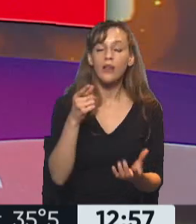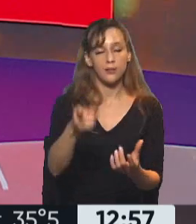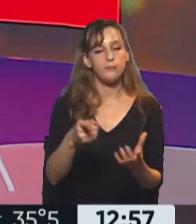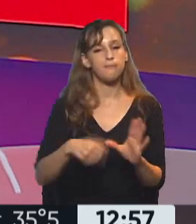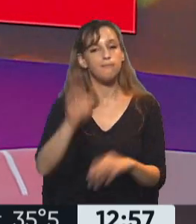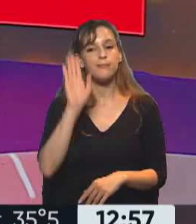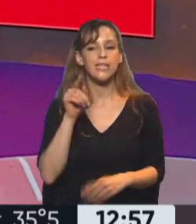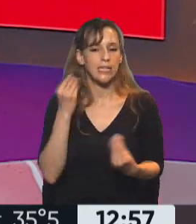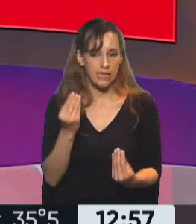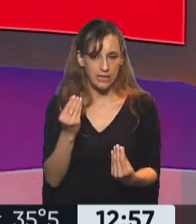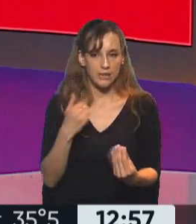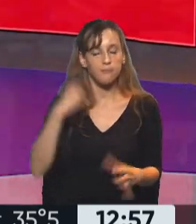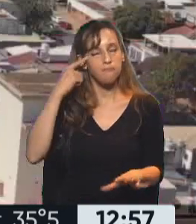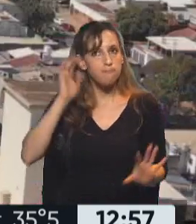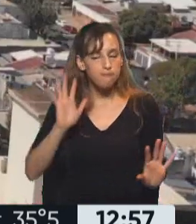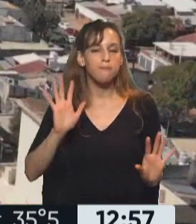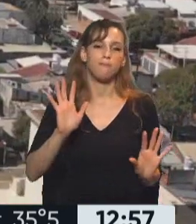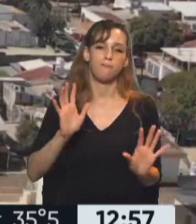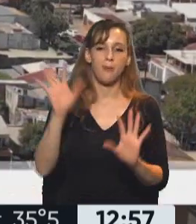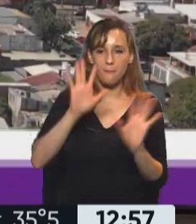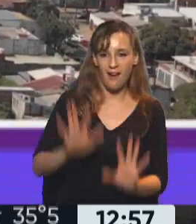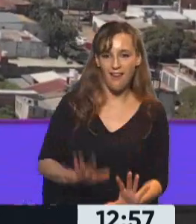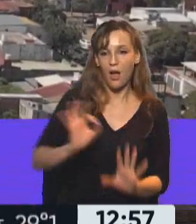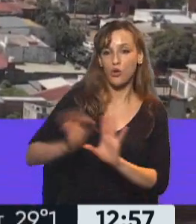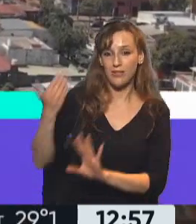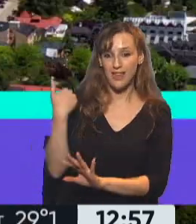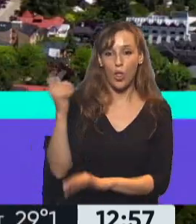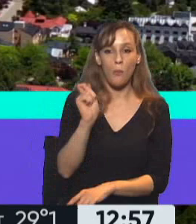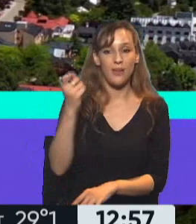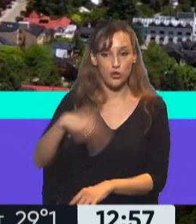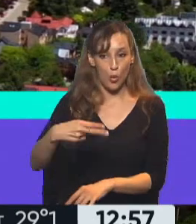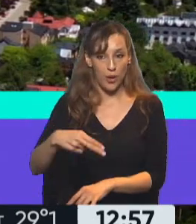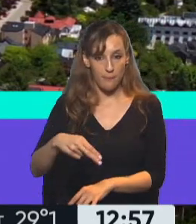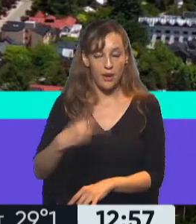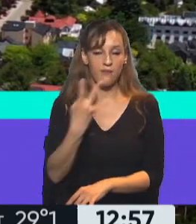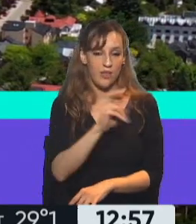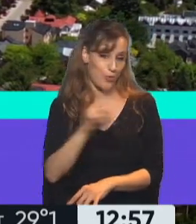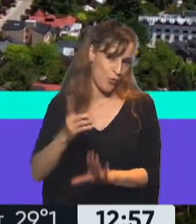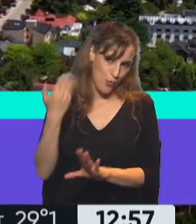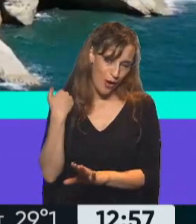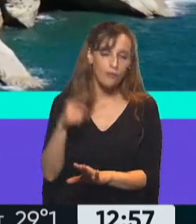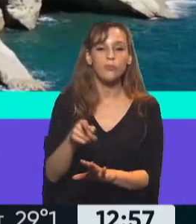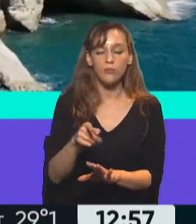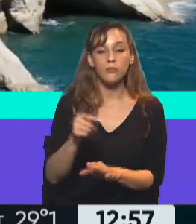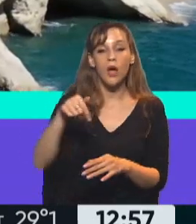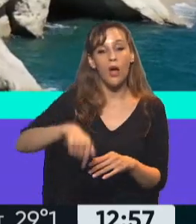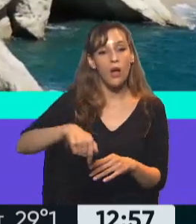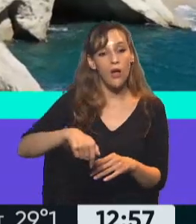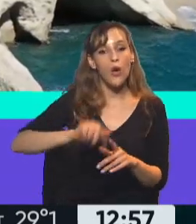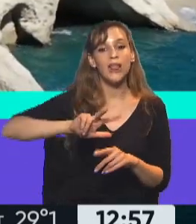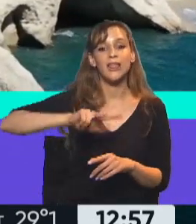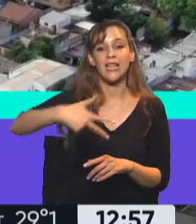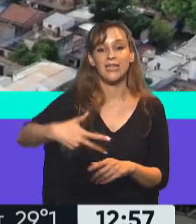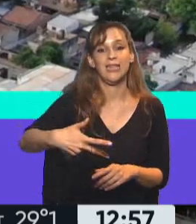se empezaron a armar en noviembre del año pasado en el 2021 y llega el tercero de los